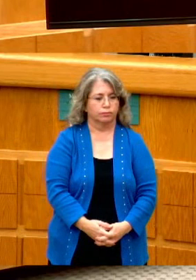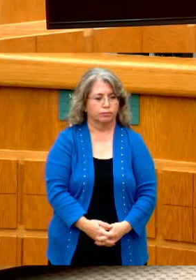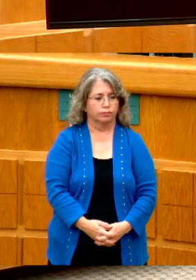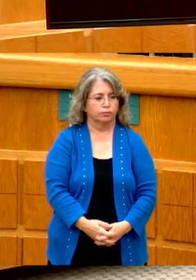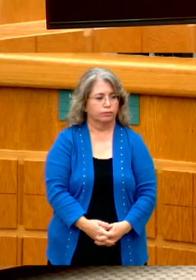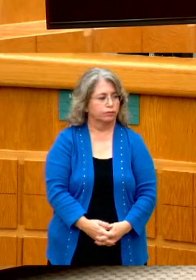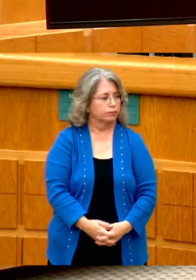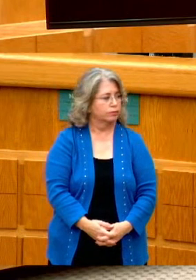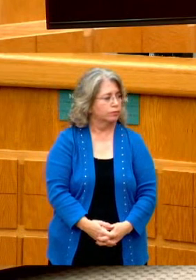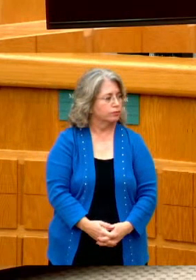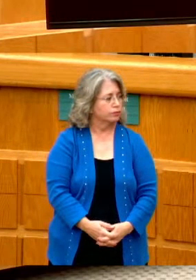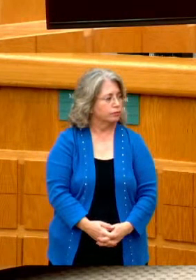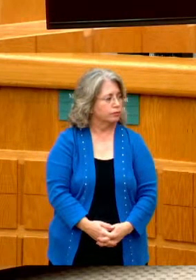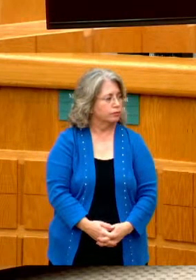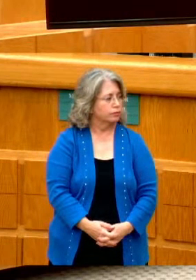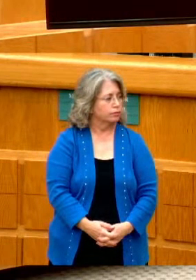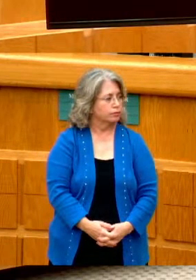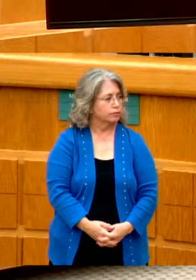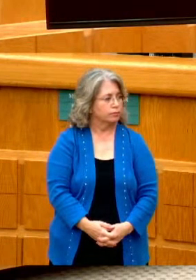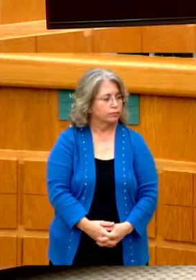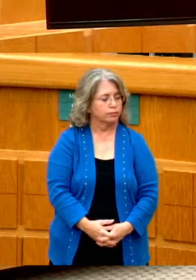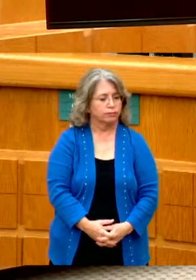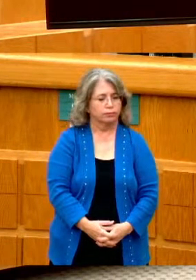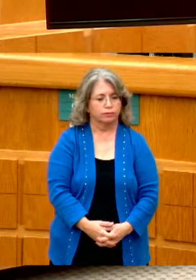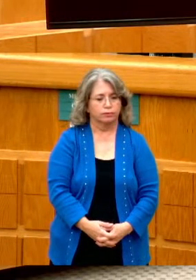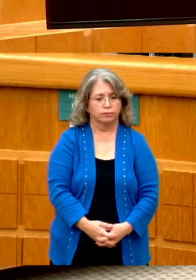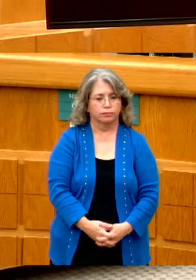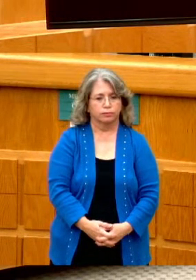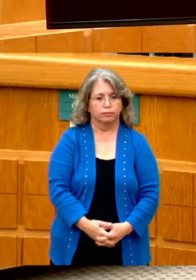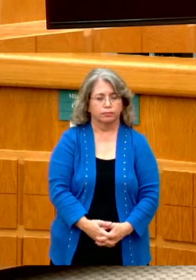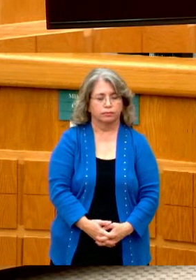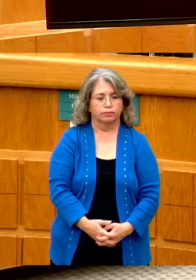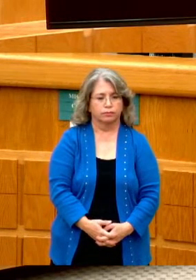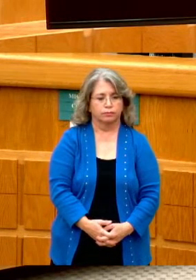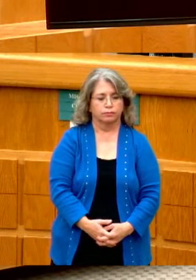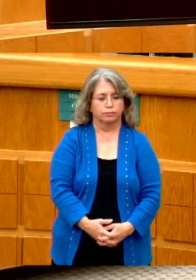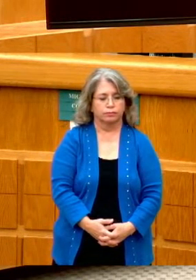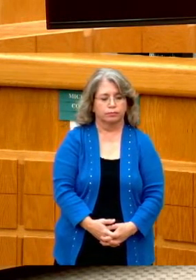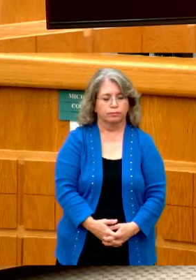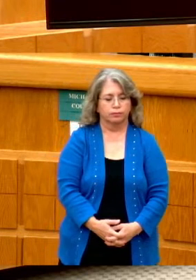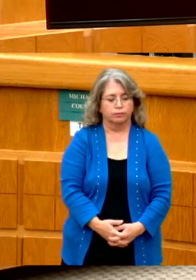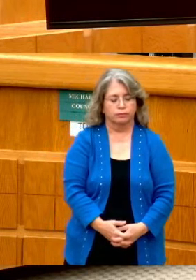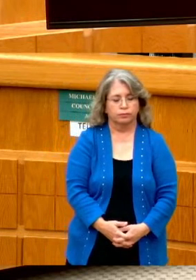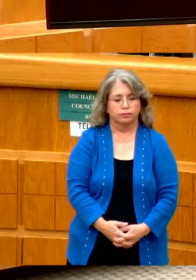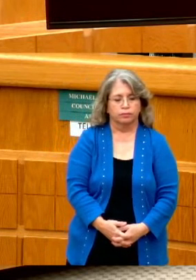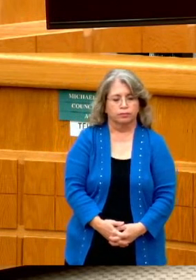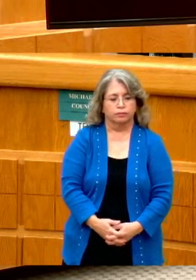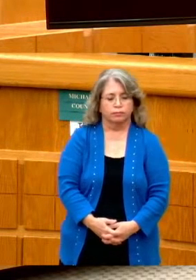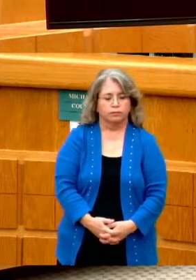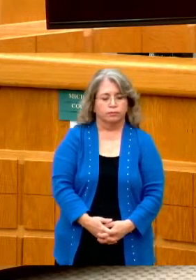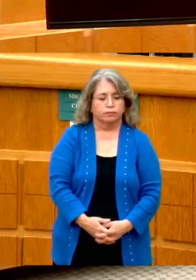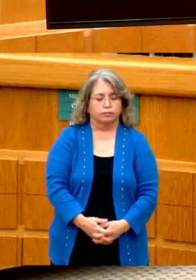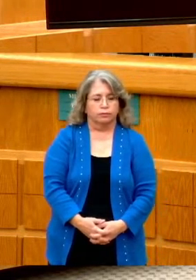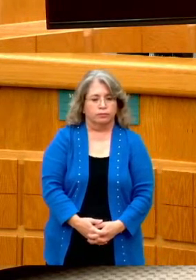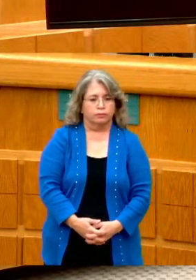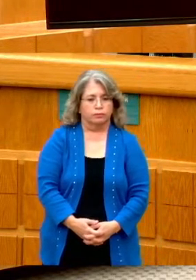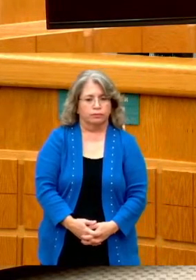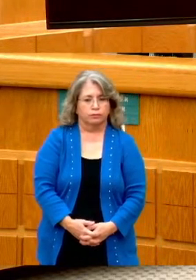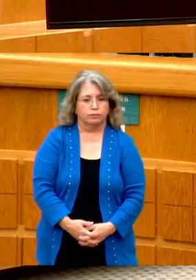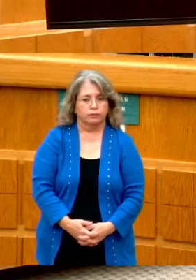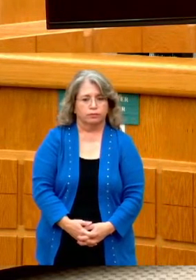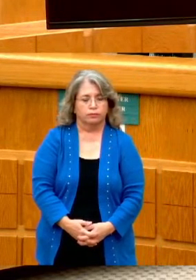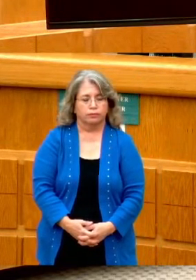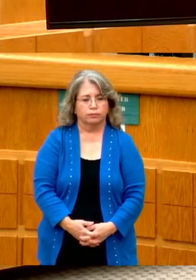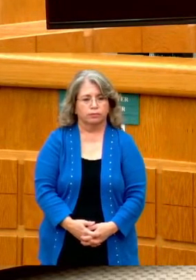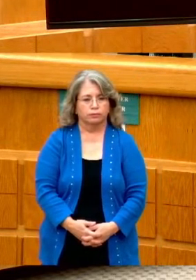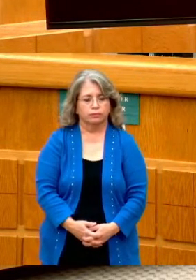registra a las personas calificadas en el sitio, que se encuentra en la clínica de vacunación COVID-19. Le pedimos que traiga su teléfono celular y